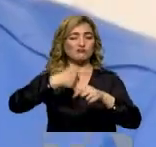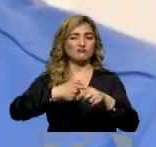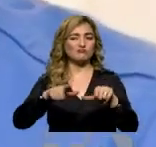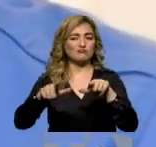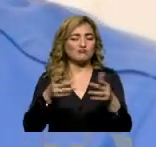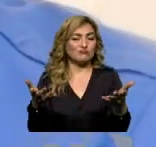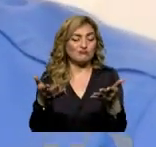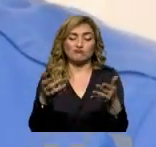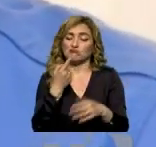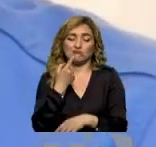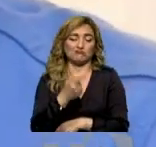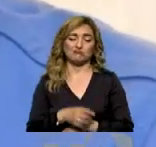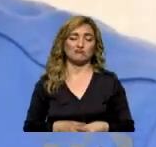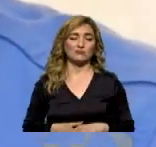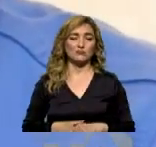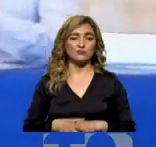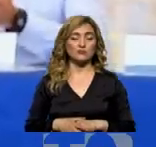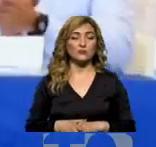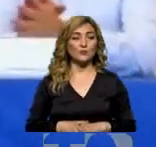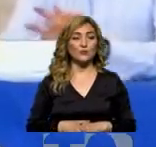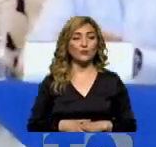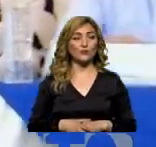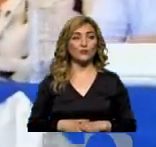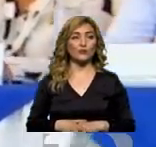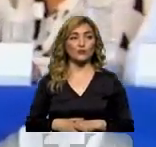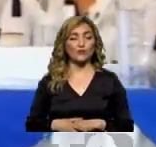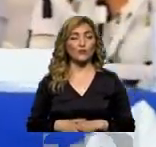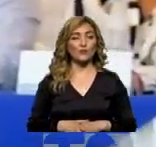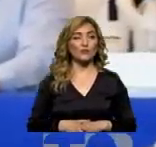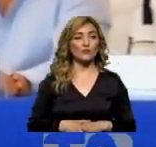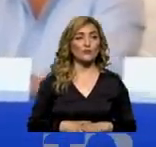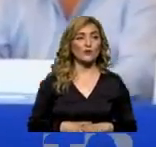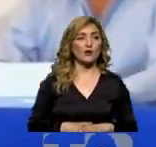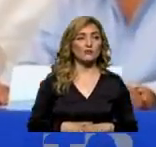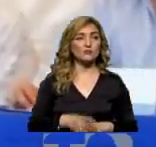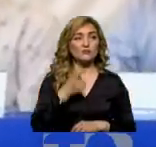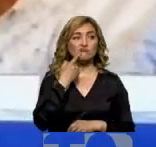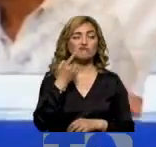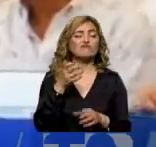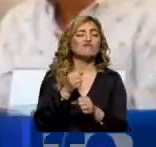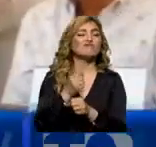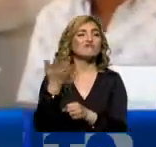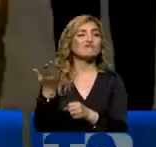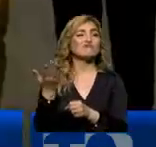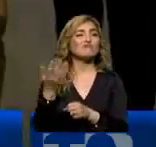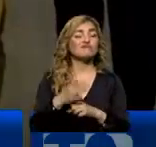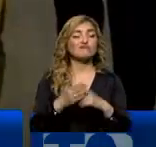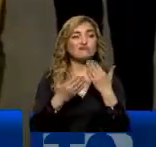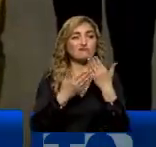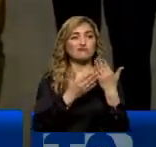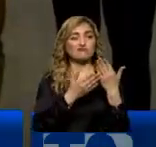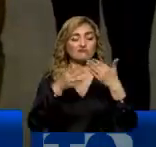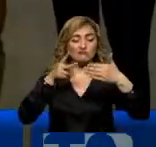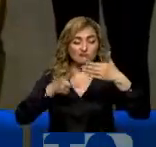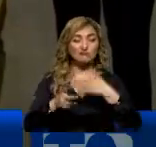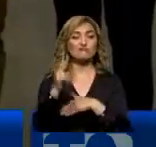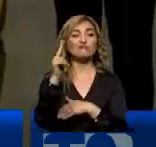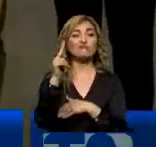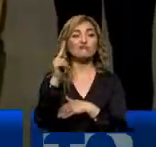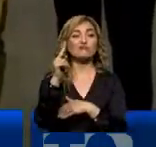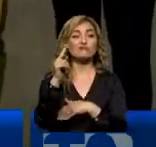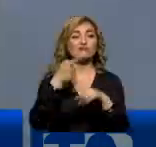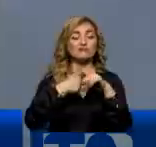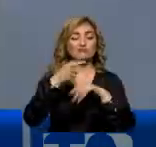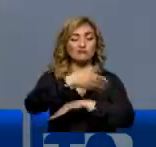especificar aún ningún lugar. Estas declaraciones las efectuó en el marco de un evento de inauguración de